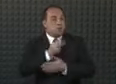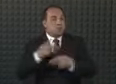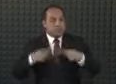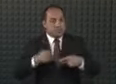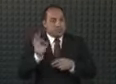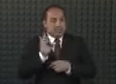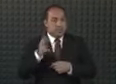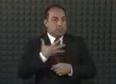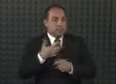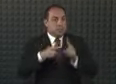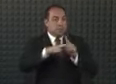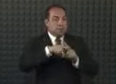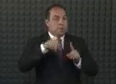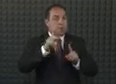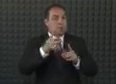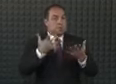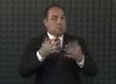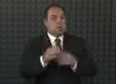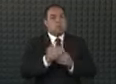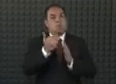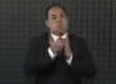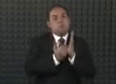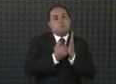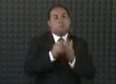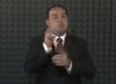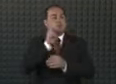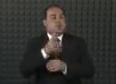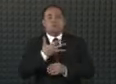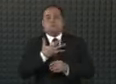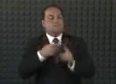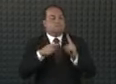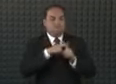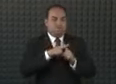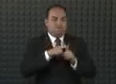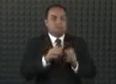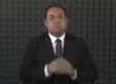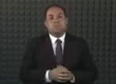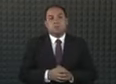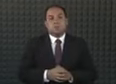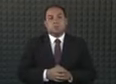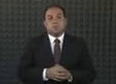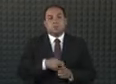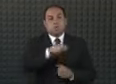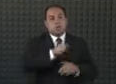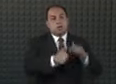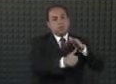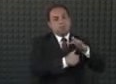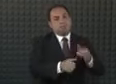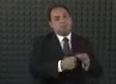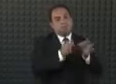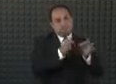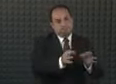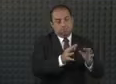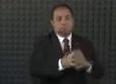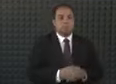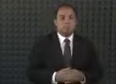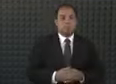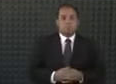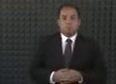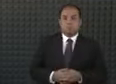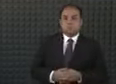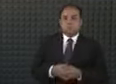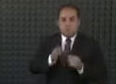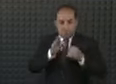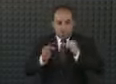sido positivas, pero si hiciéramos menos pruebas, no se hubieran sabido positivas y llevado a cabo su resguardo de manera adecuada. Ok, gracias. Y por